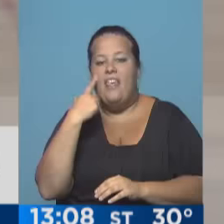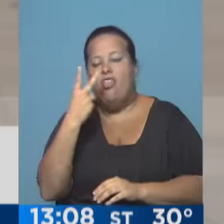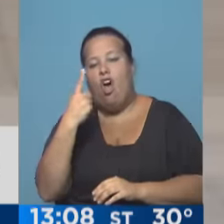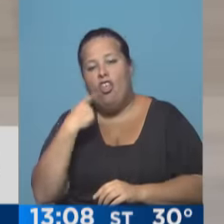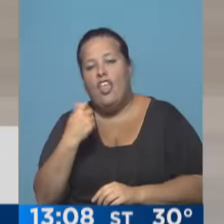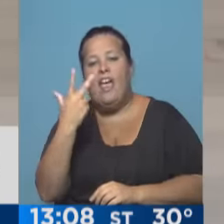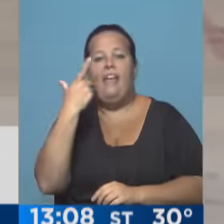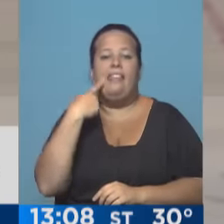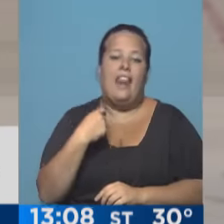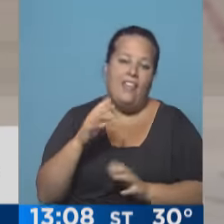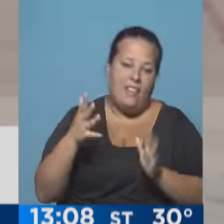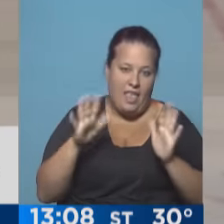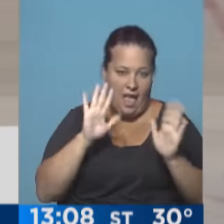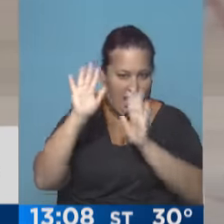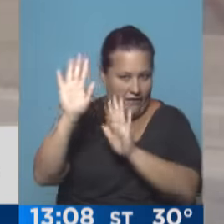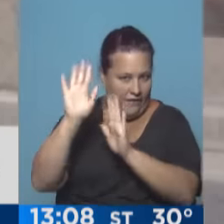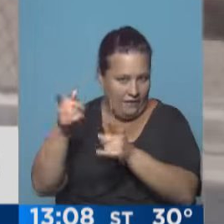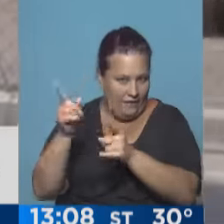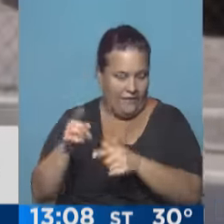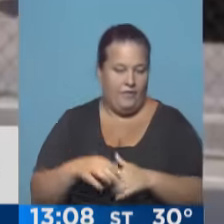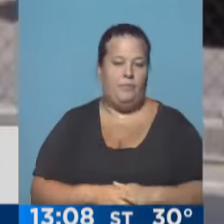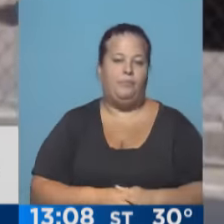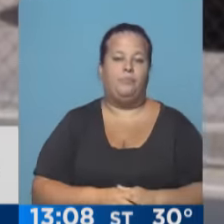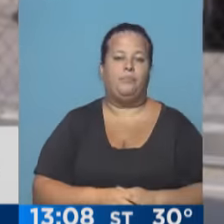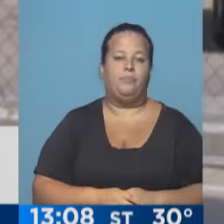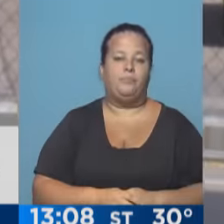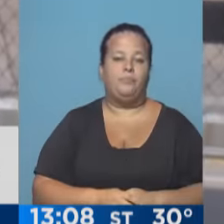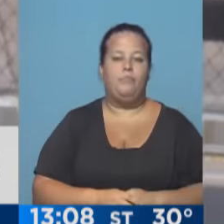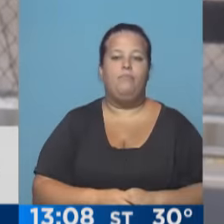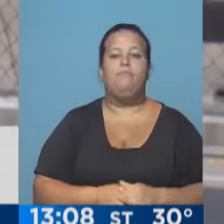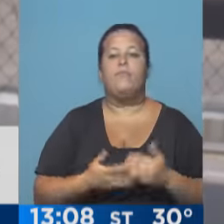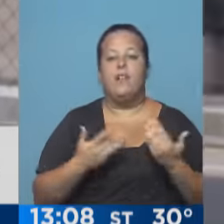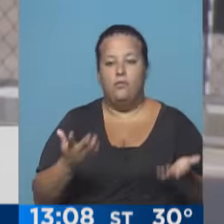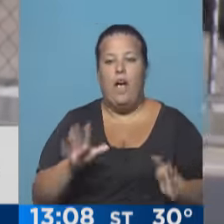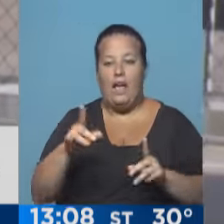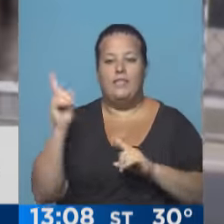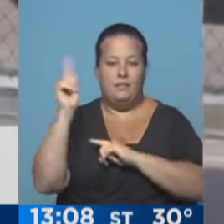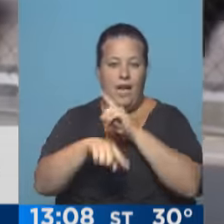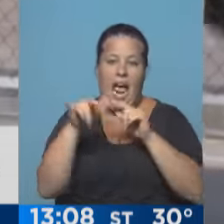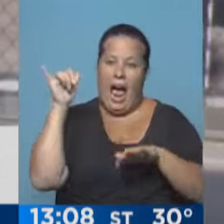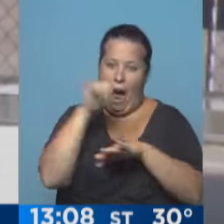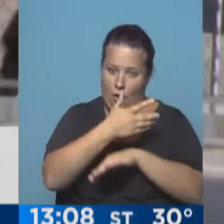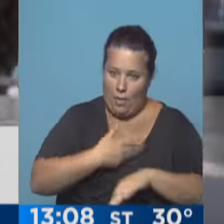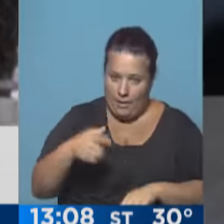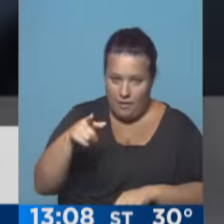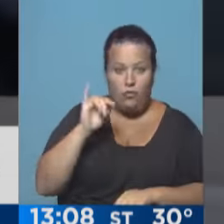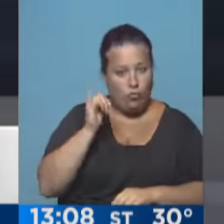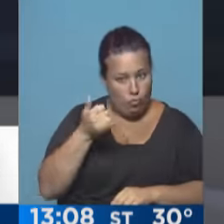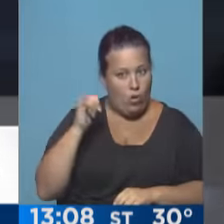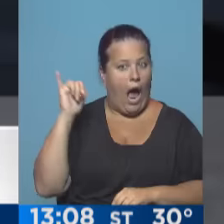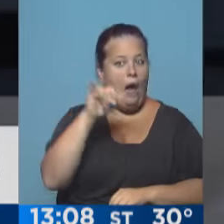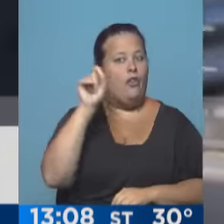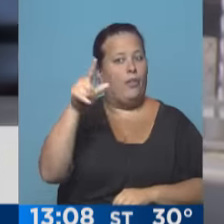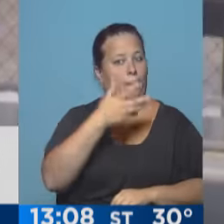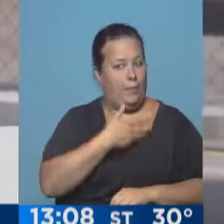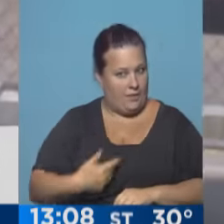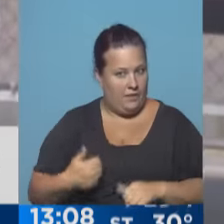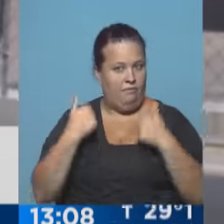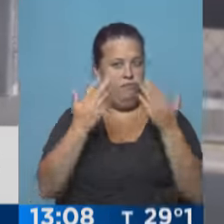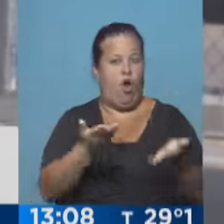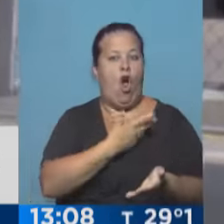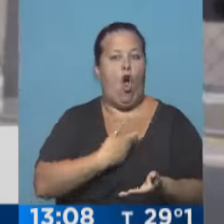48 y 72 horas. De esta manera regresaba. ¿Es el avión presidencial, Maxi? Sí, sí, el avión presidencial que le cedió